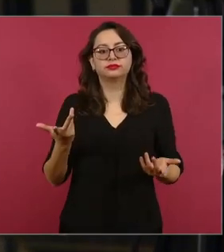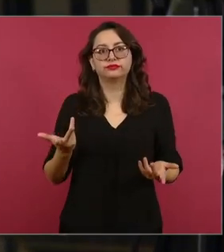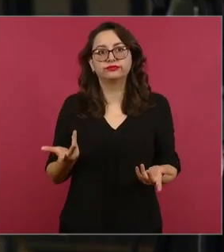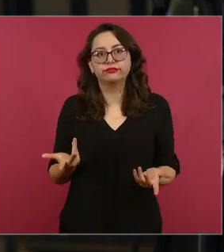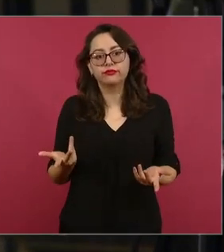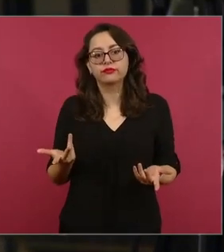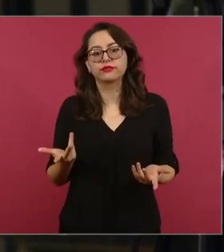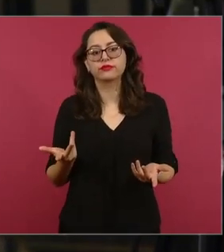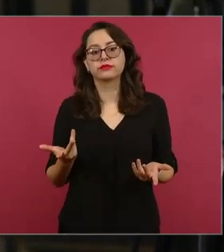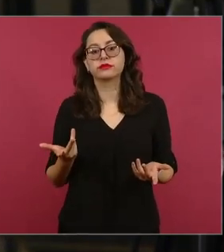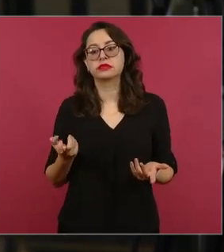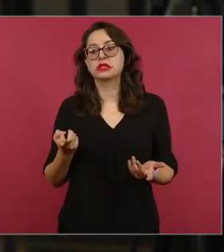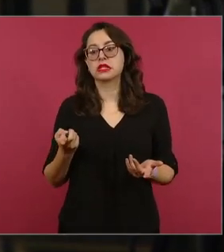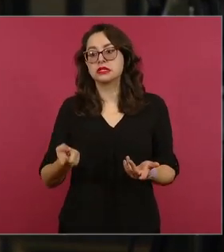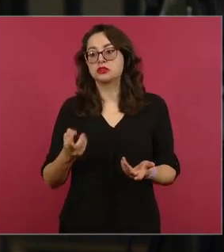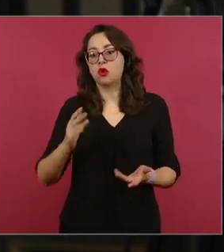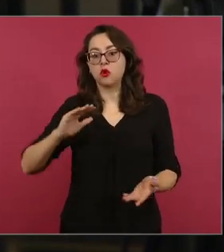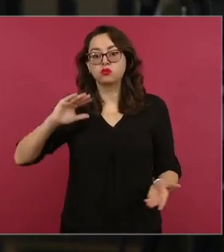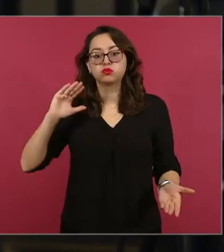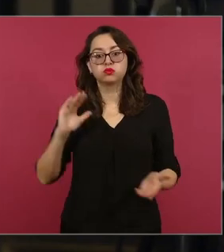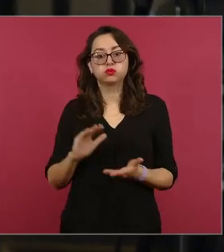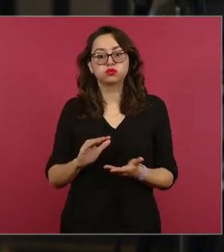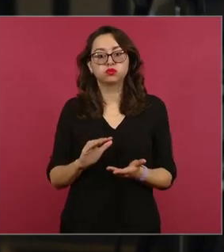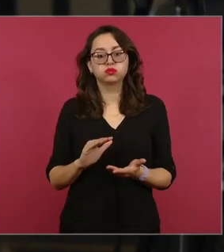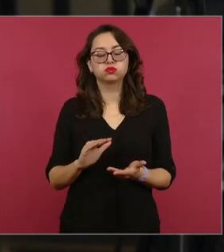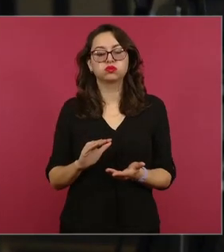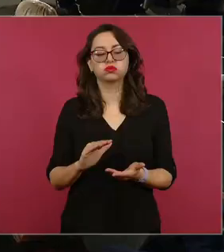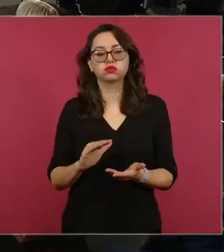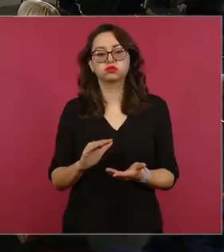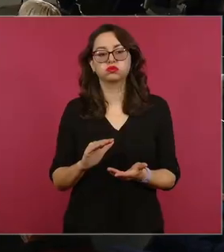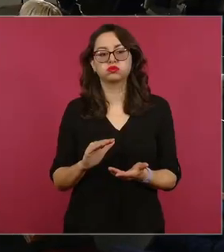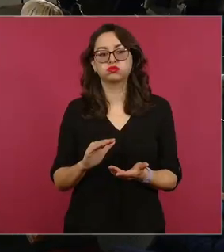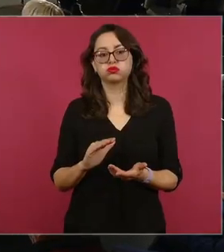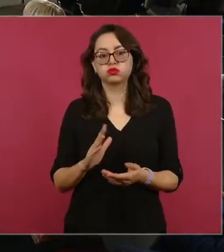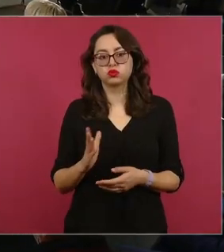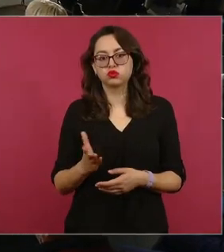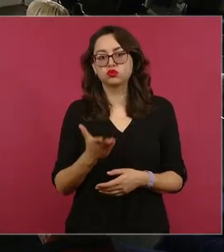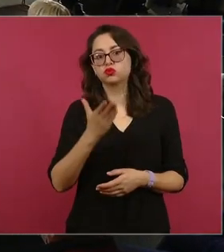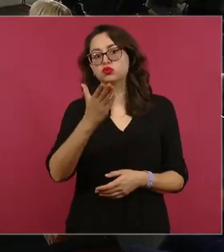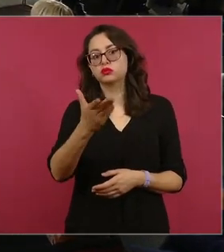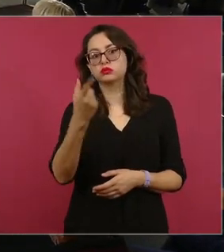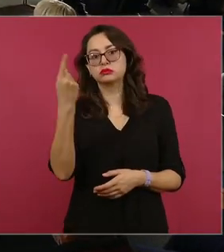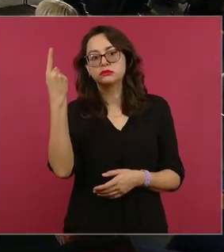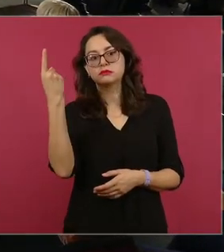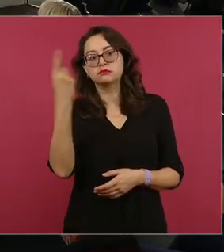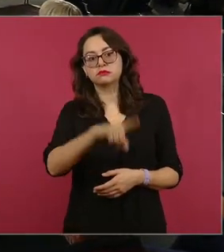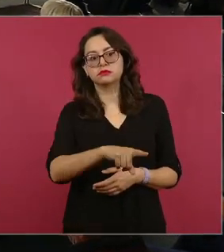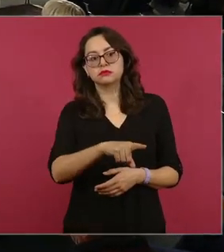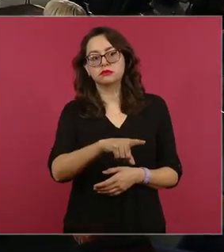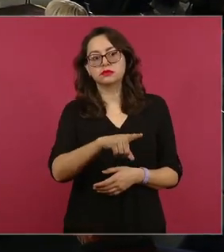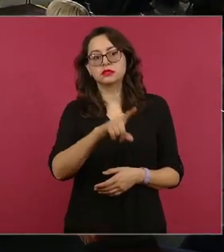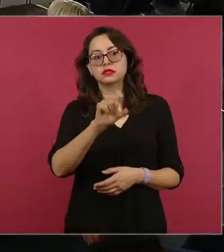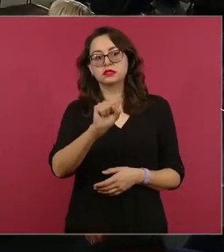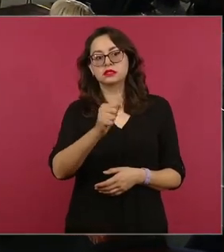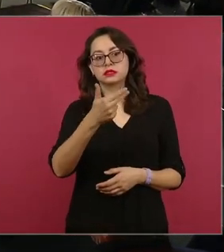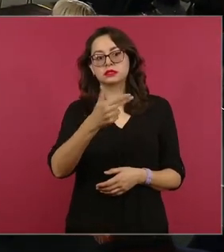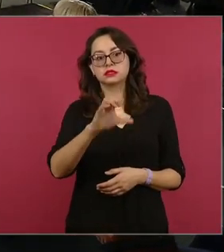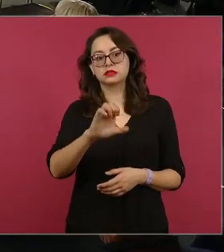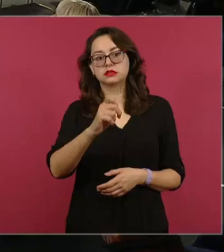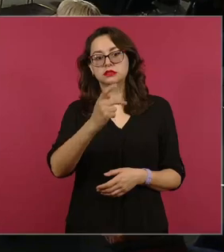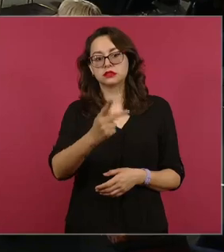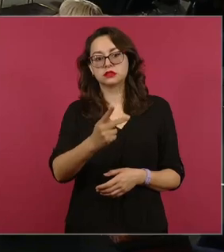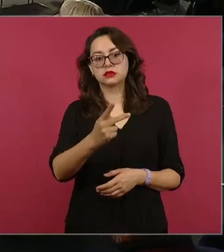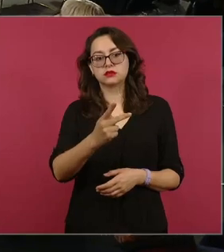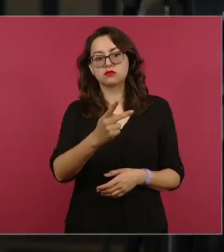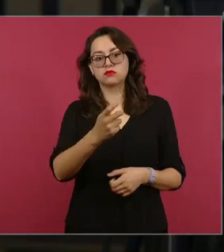lo recortaron, pero usted instruiría al secretario de Hacienda y